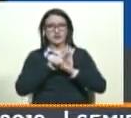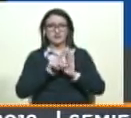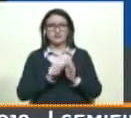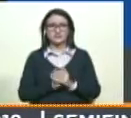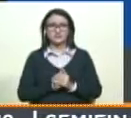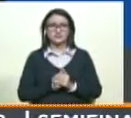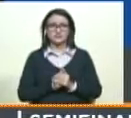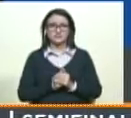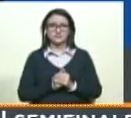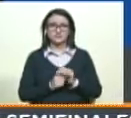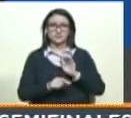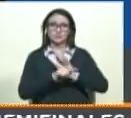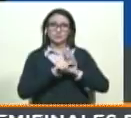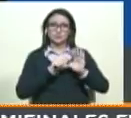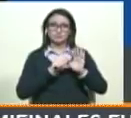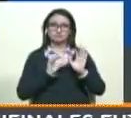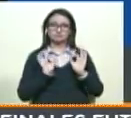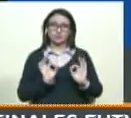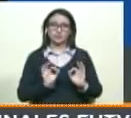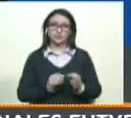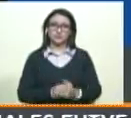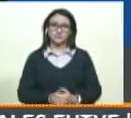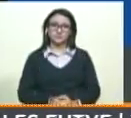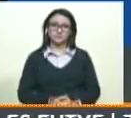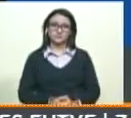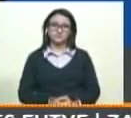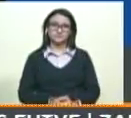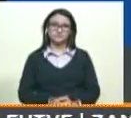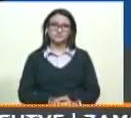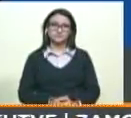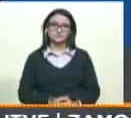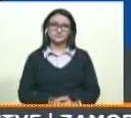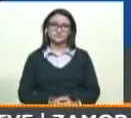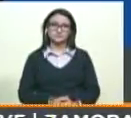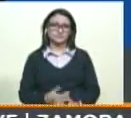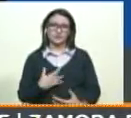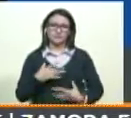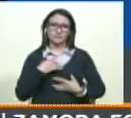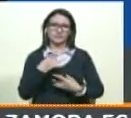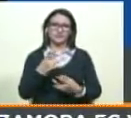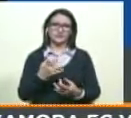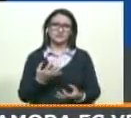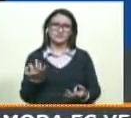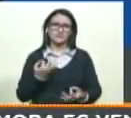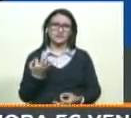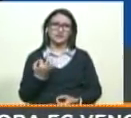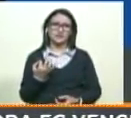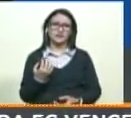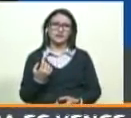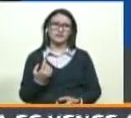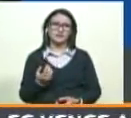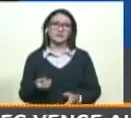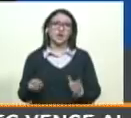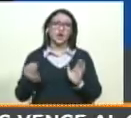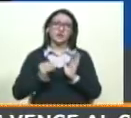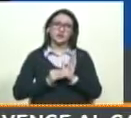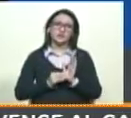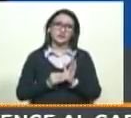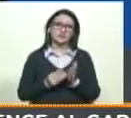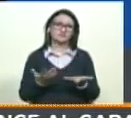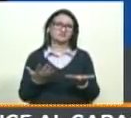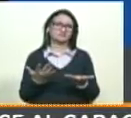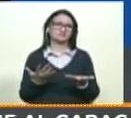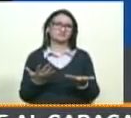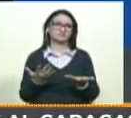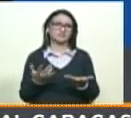estar conteste con la aplicación de la Carta. Pero miren, como les digo, no nos interesa. Es otro intento más, como esta ridiculez que hizo